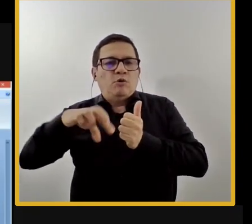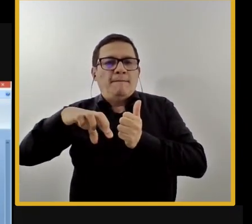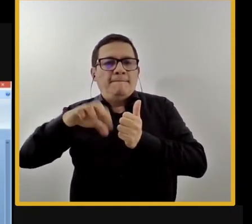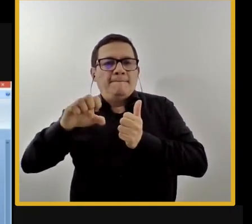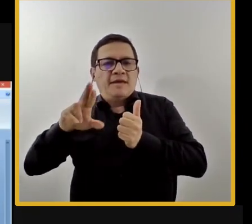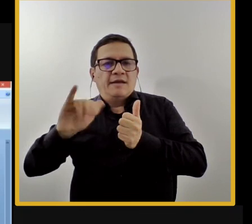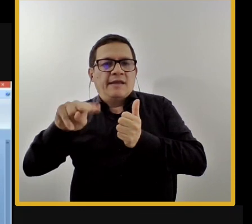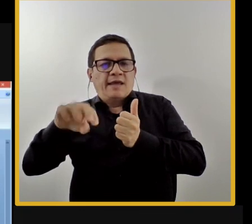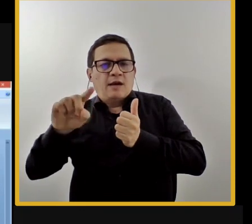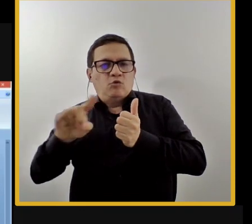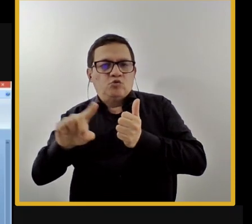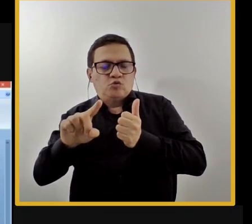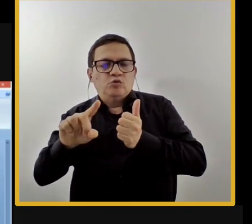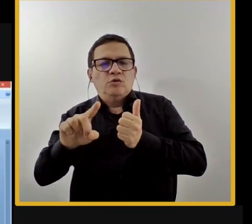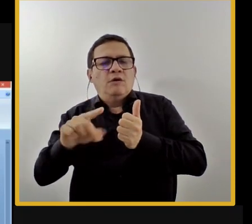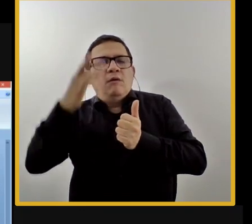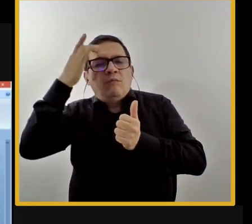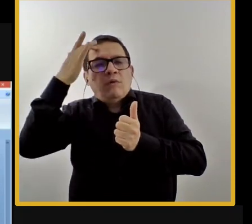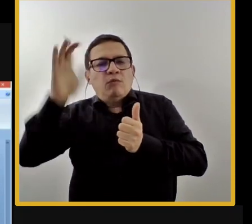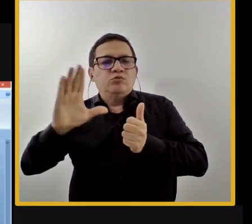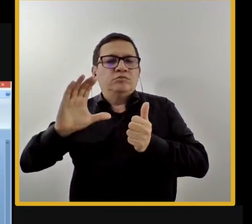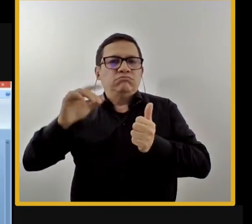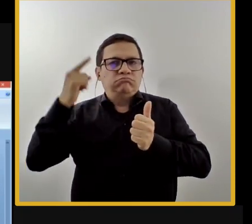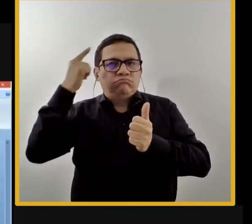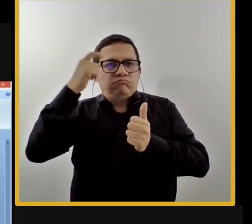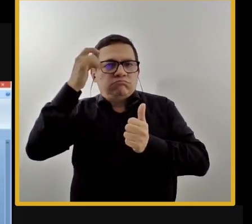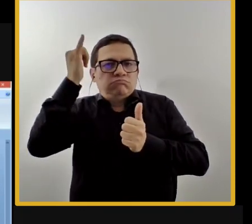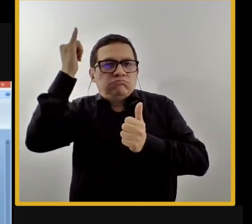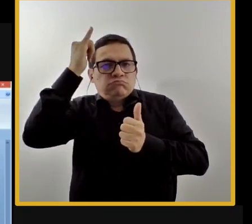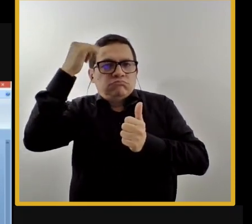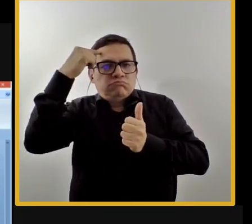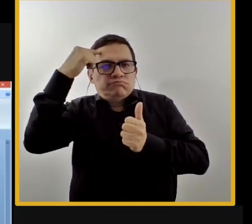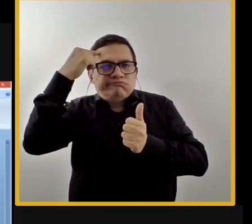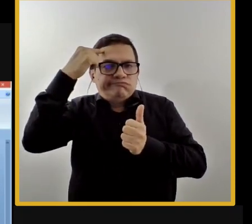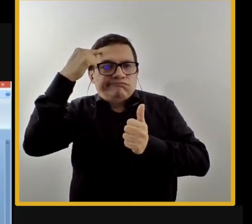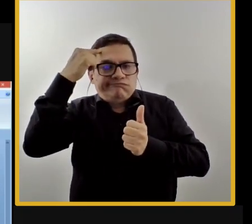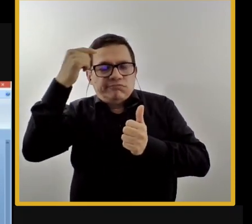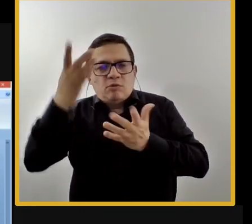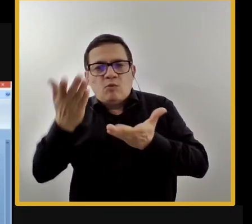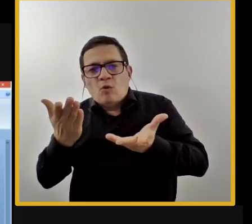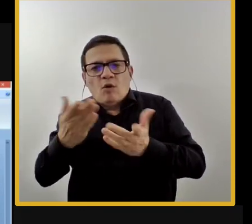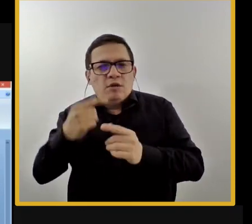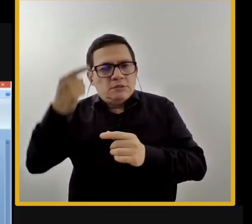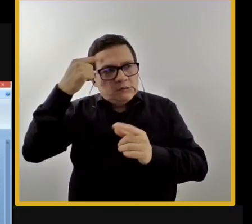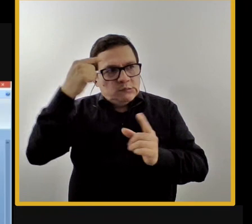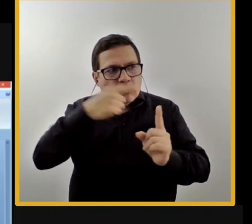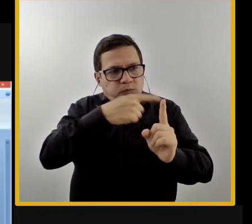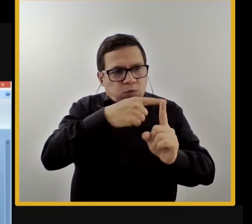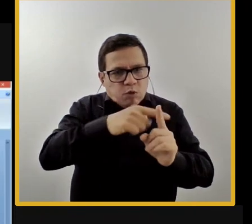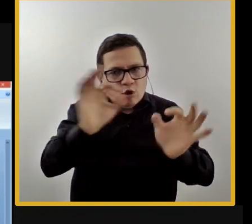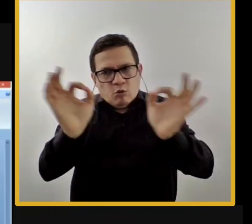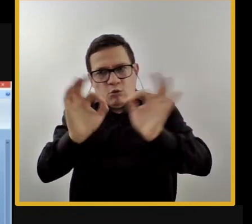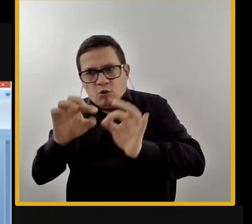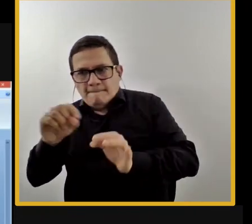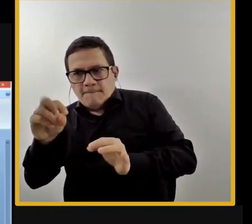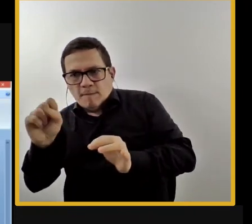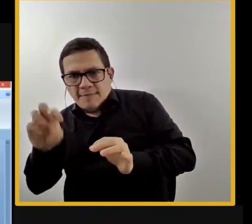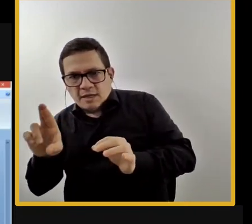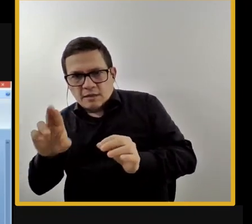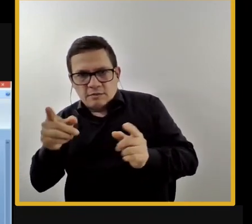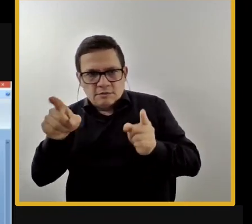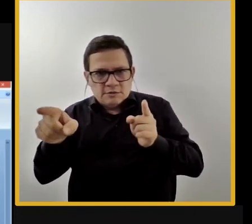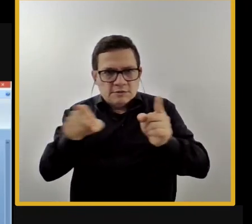post-popperianos. Se caracterizan por presentar epistemologías inspiradas preferentemente en el positivismo o en Popper,